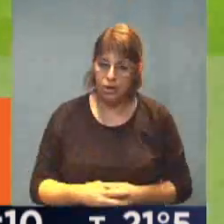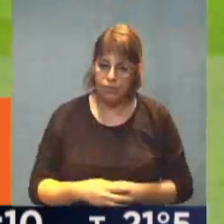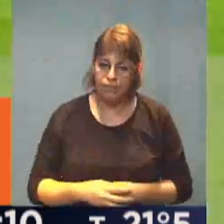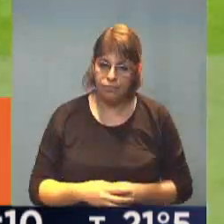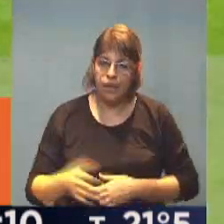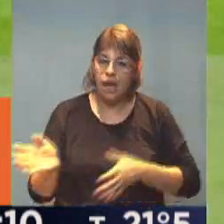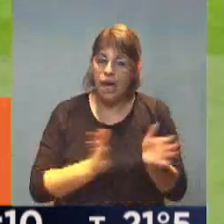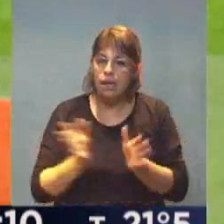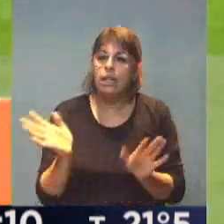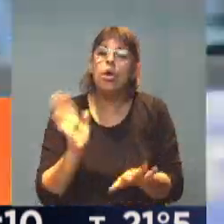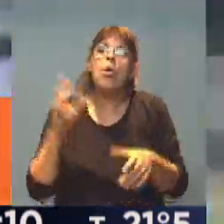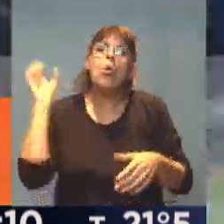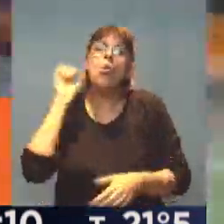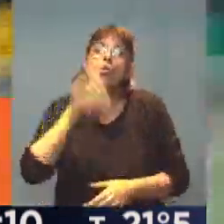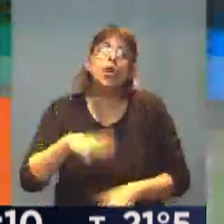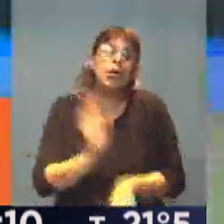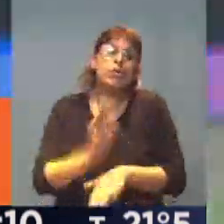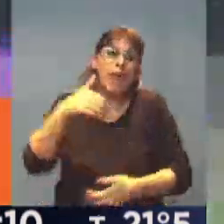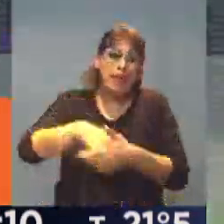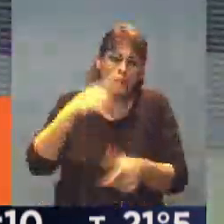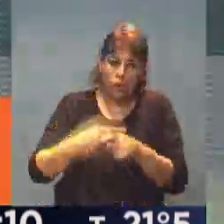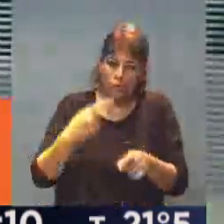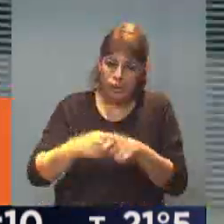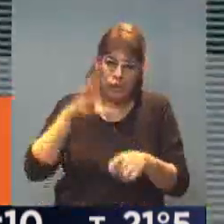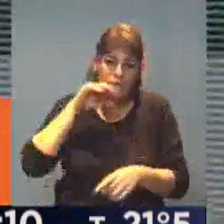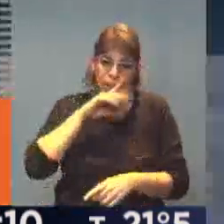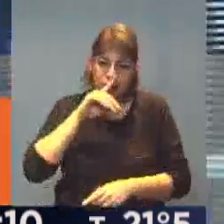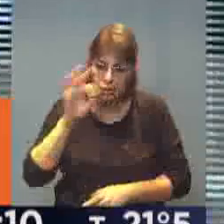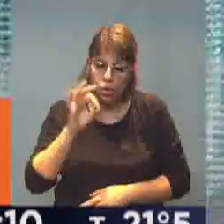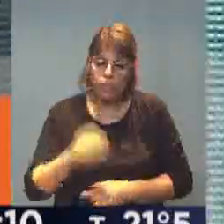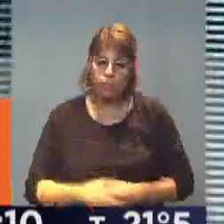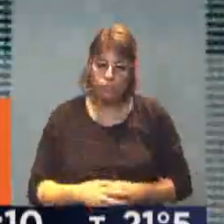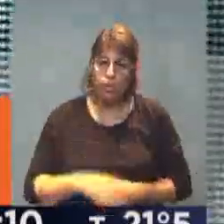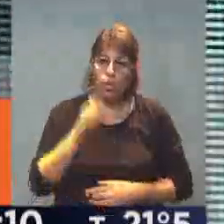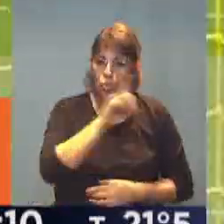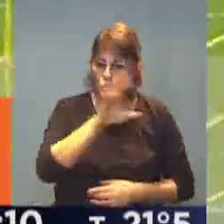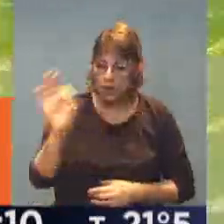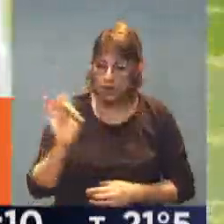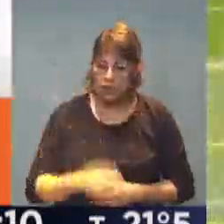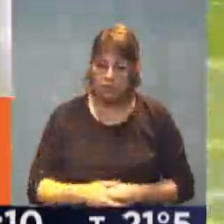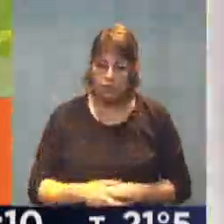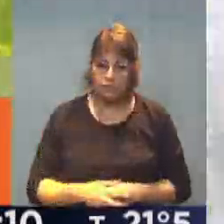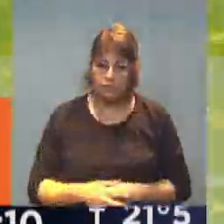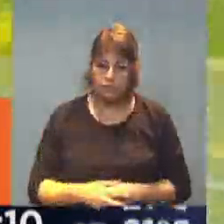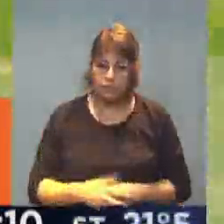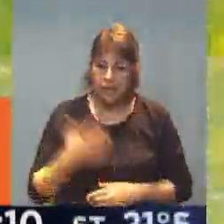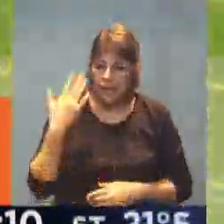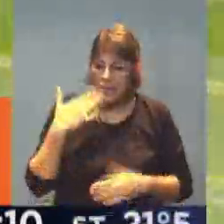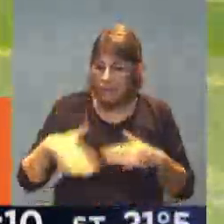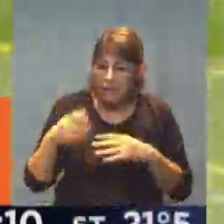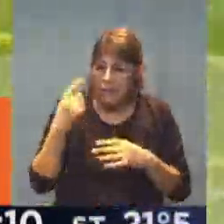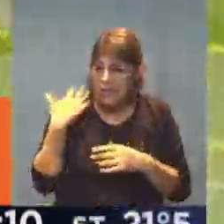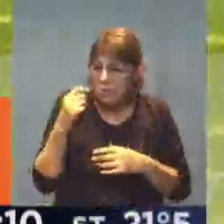el arquero de Unión, ¿eh? Por eso Benedetto, con ángulo cerrado, puso el 1-0 apenas comenzaba el